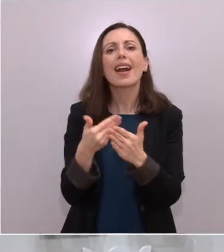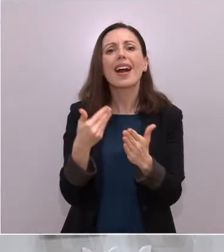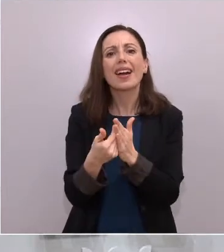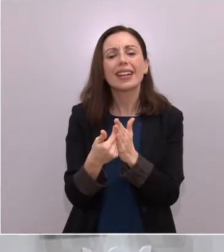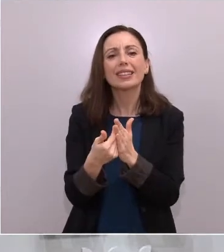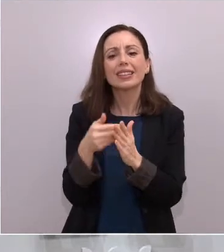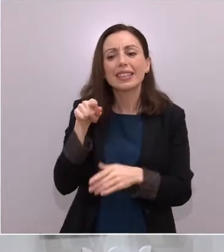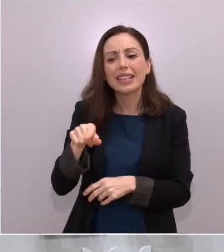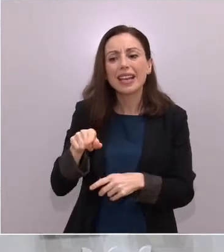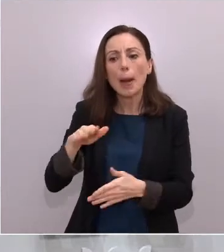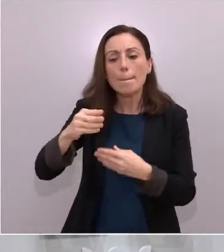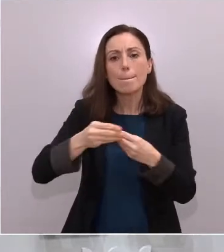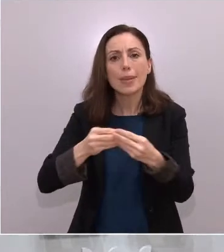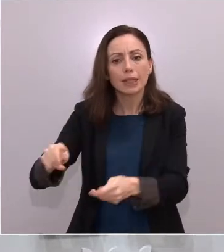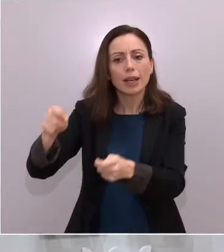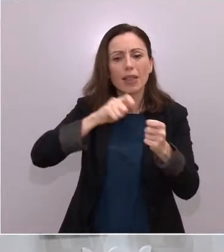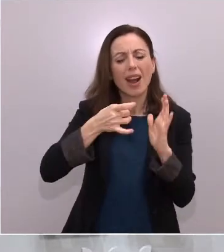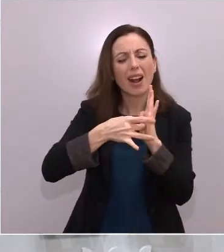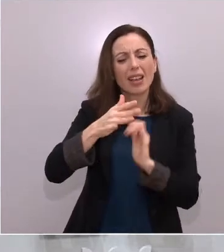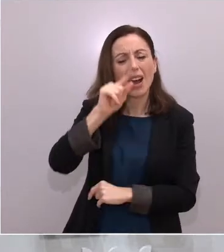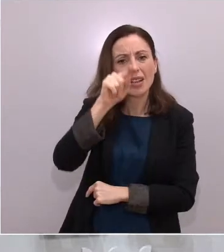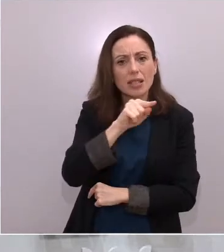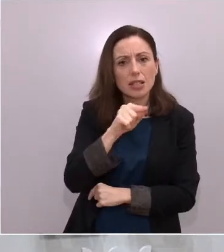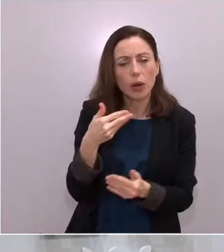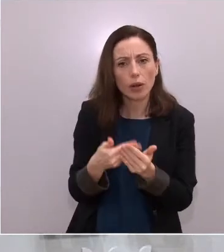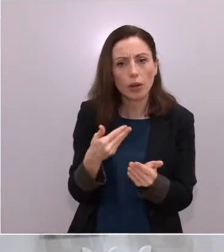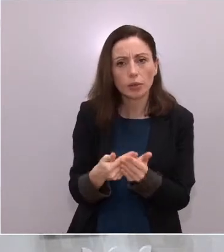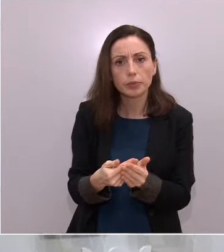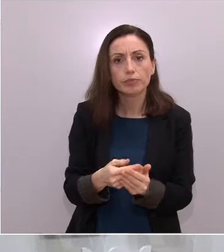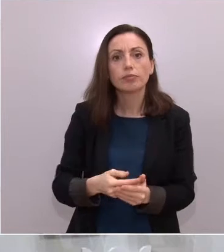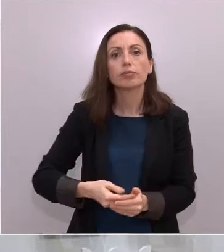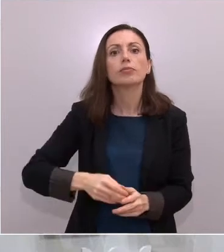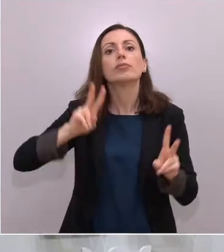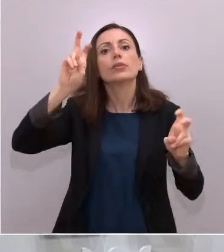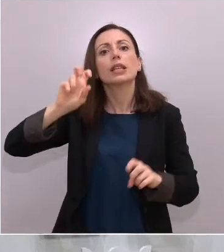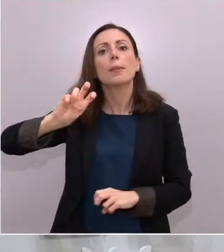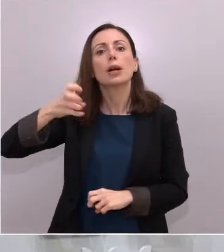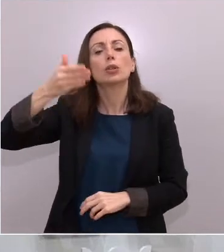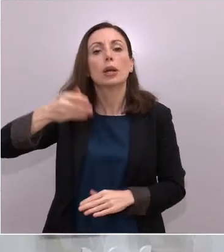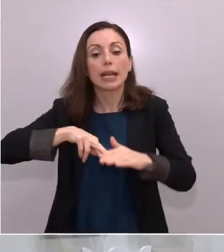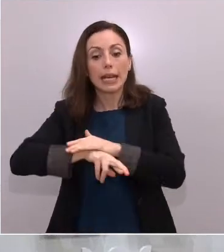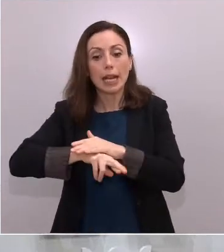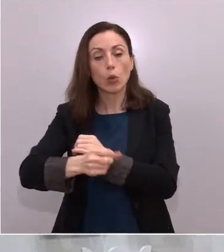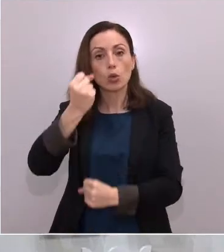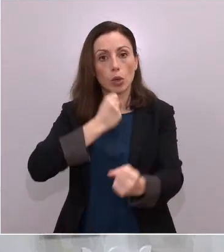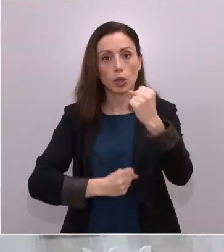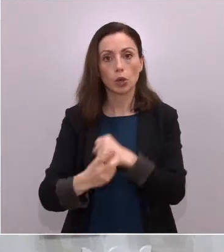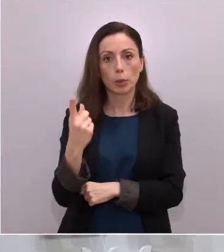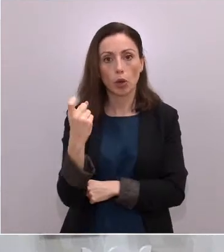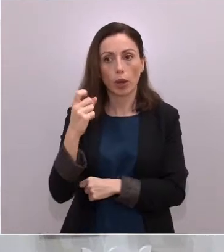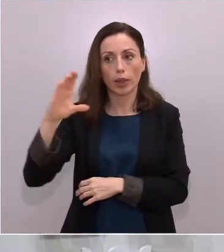del material entregado. Otro aspecto fundamental es el poder contar con los recursos económicos